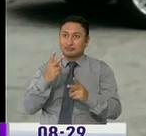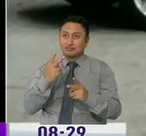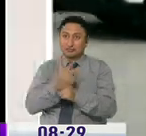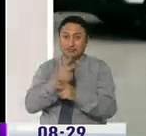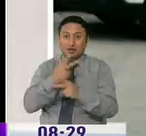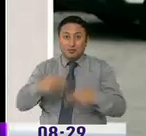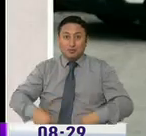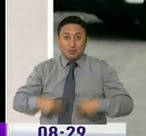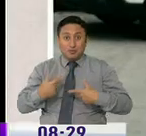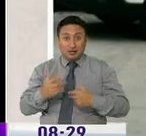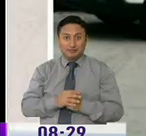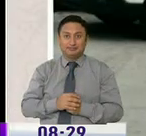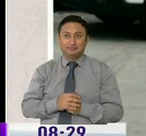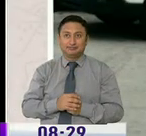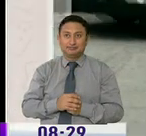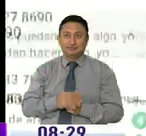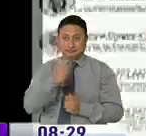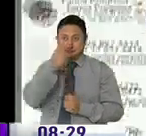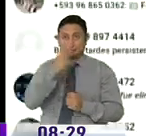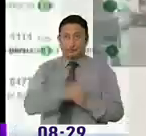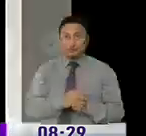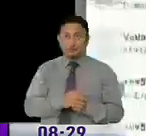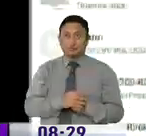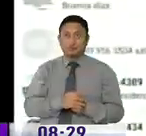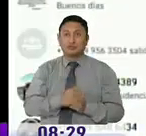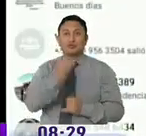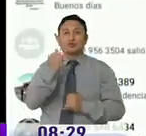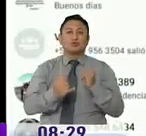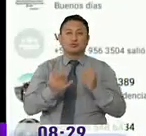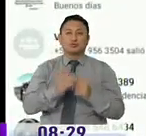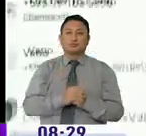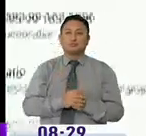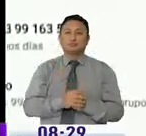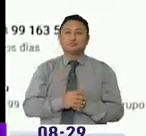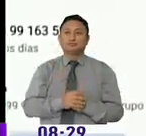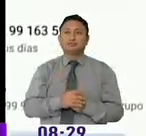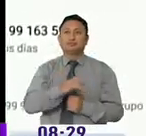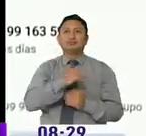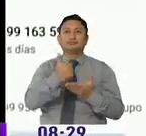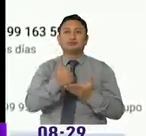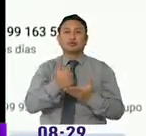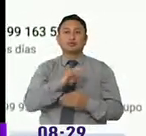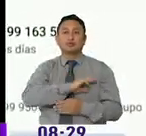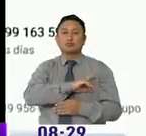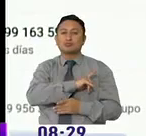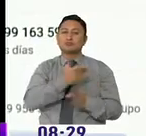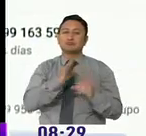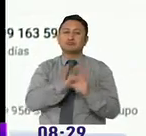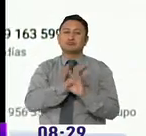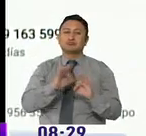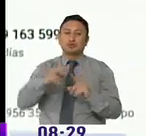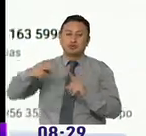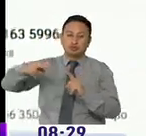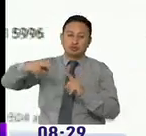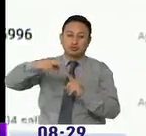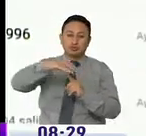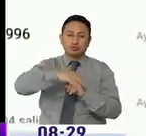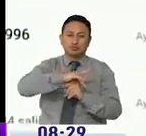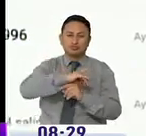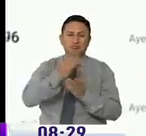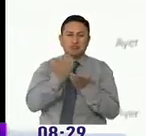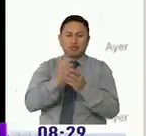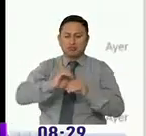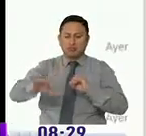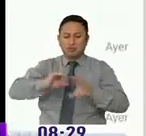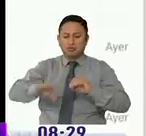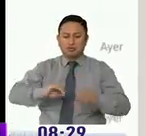arriesgando su vida. Ahí estamos viendo. Unita más final, mi querida Mahatmia, nada más. Ayuden que el municipio limpie ese sector, aquí viven botando escombros,